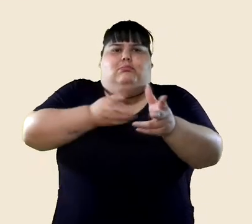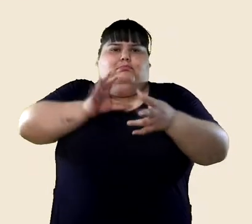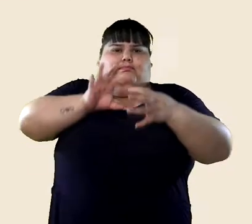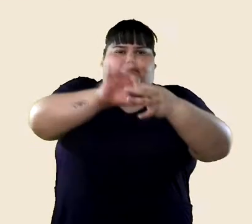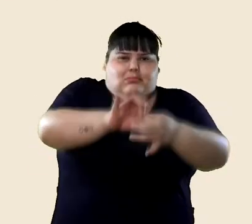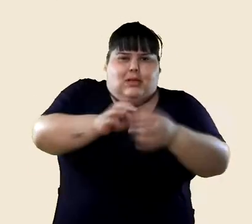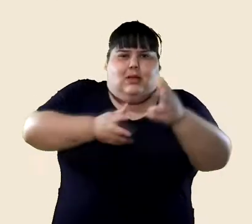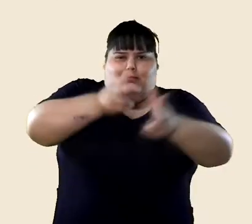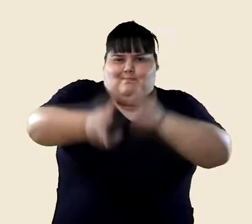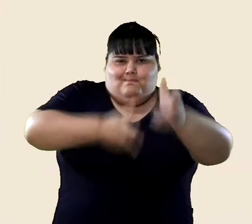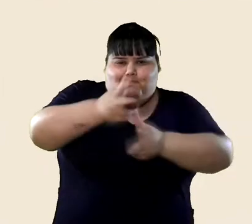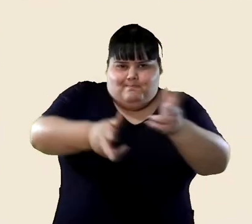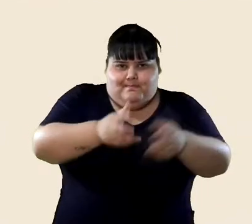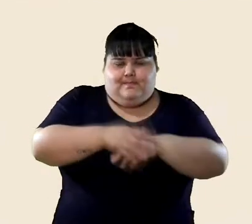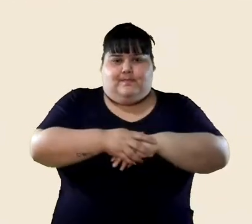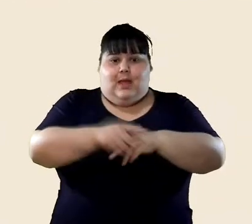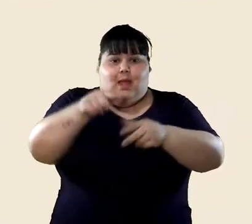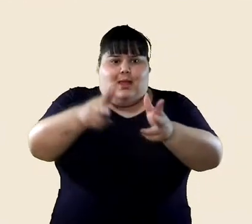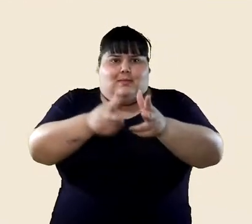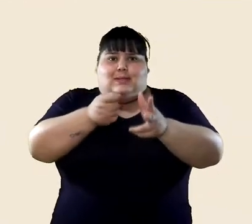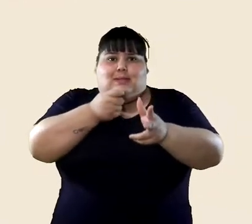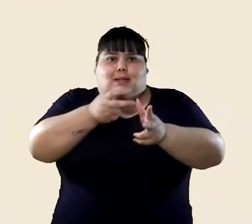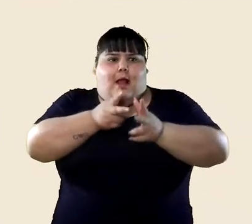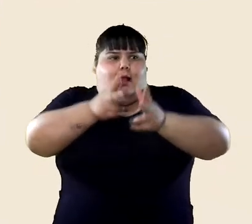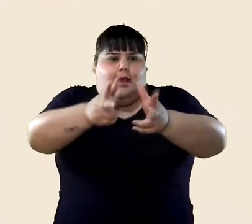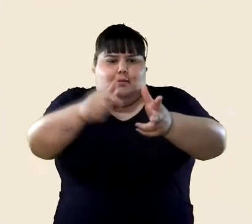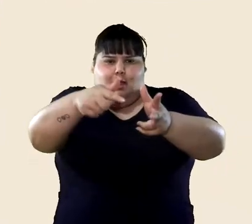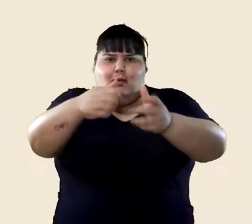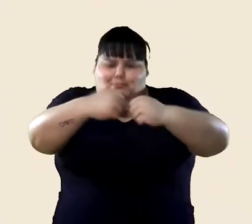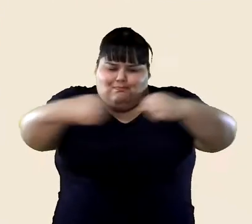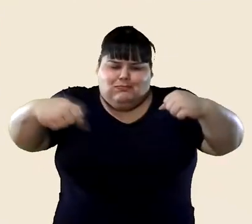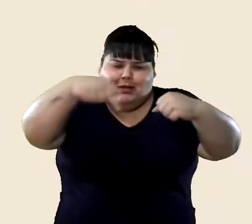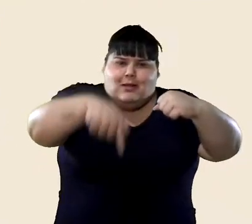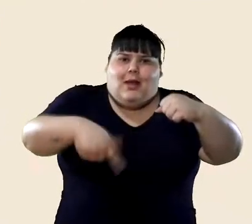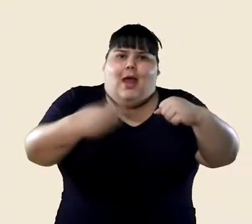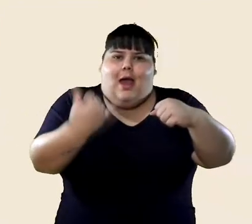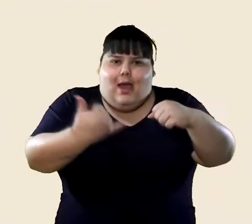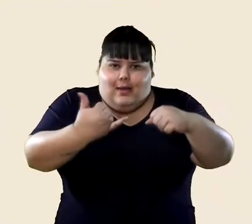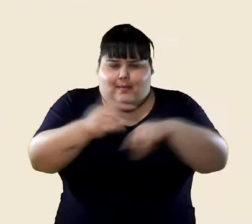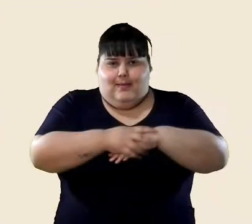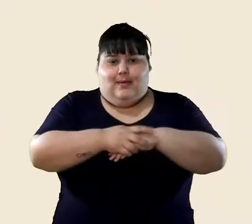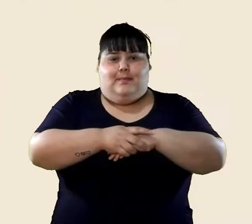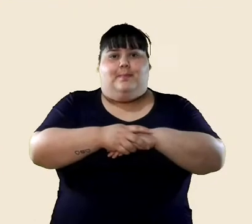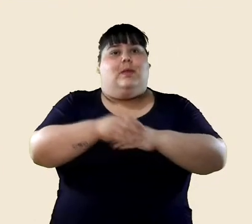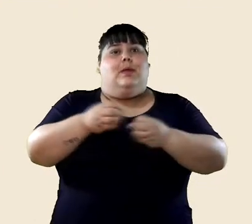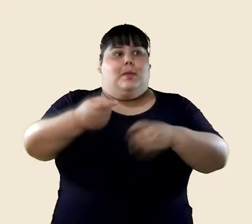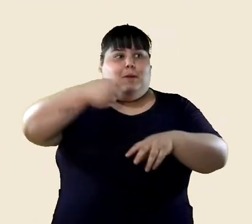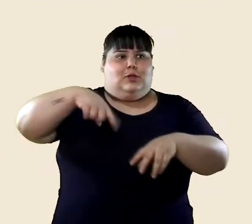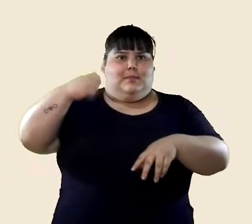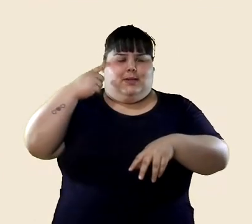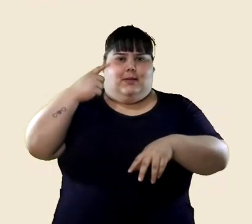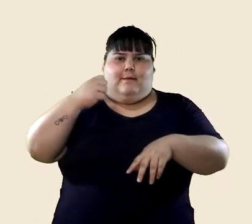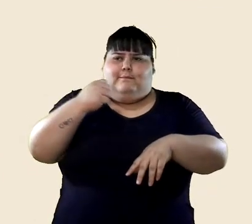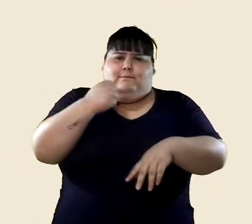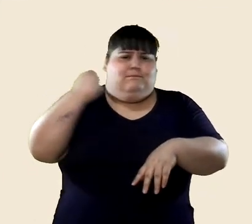uno habla, transmite muchas cosas. Entonces, en ese sentido, para nosotros es fundamental, desde el primer